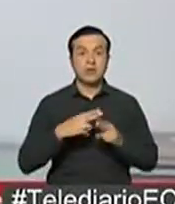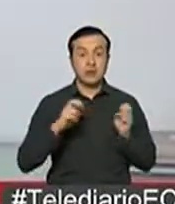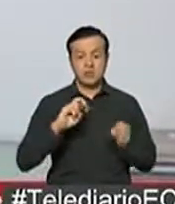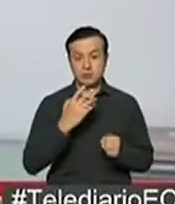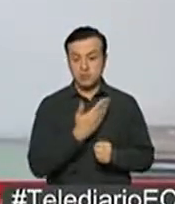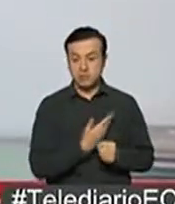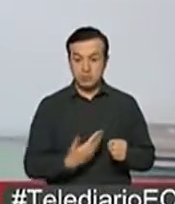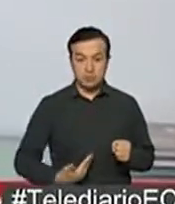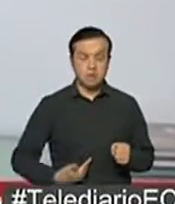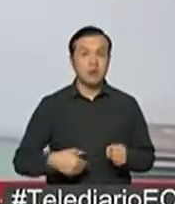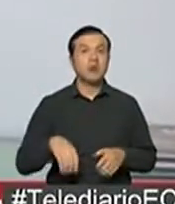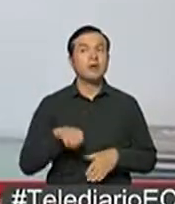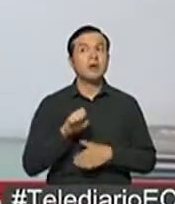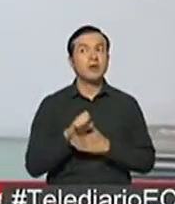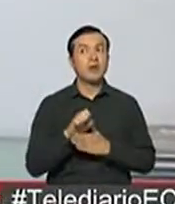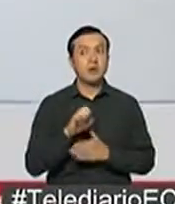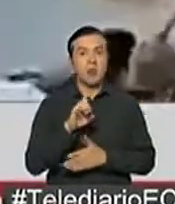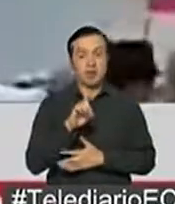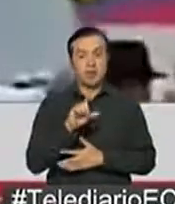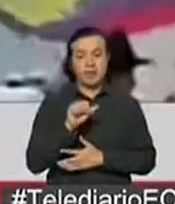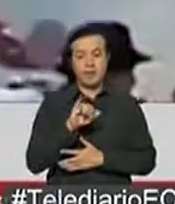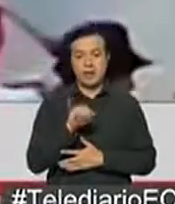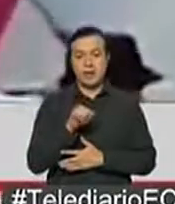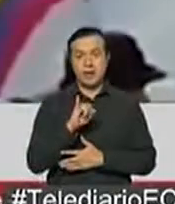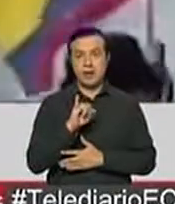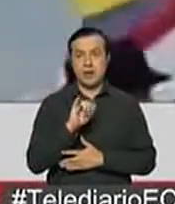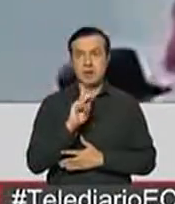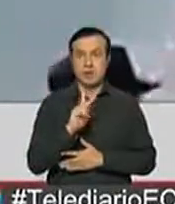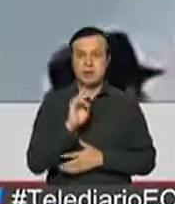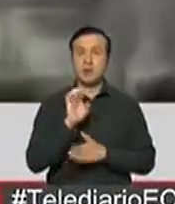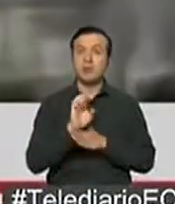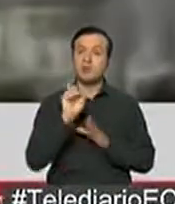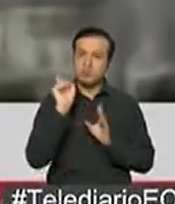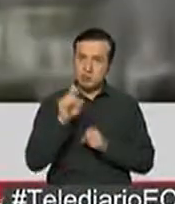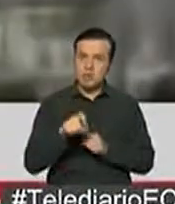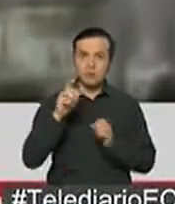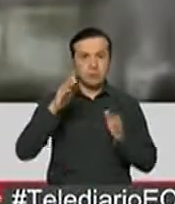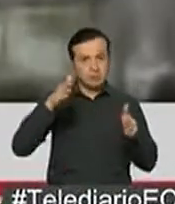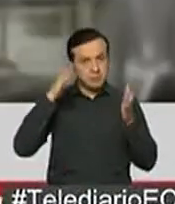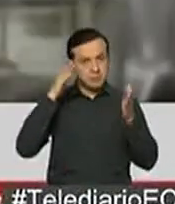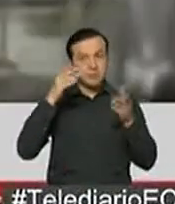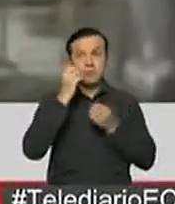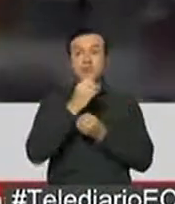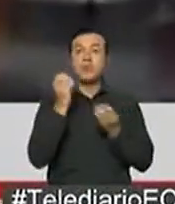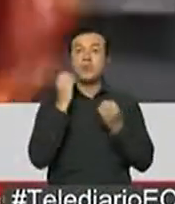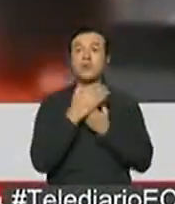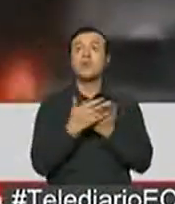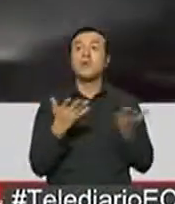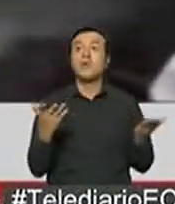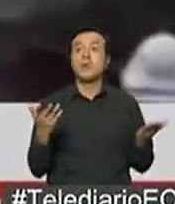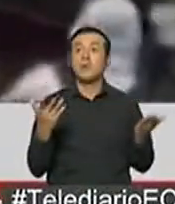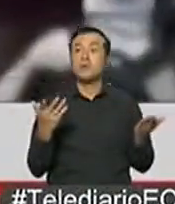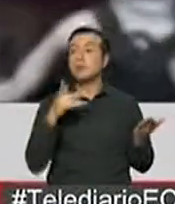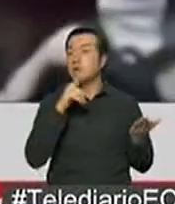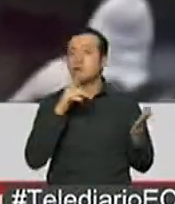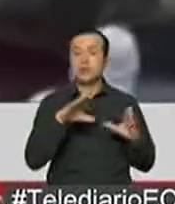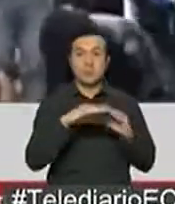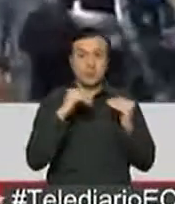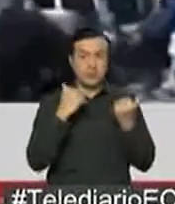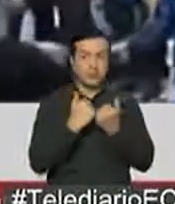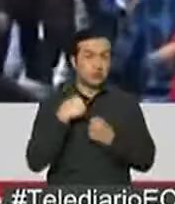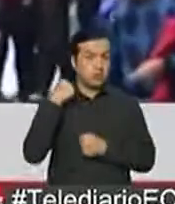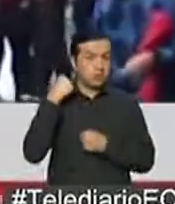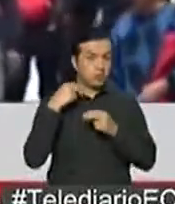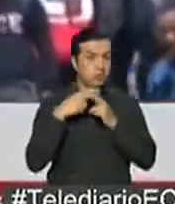de la república alberto dahik ecuador debe defender su postura frente al informe presentado por la comisión interamericana